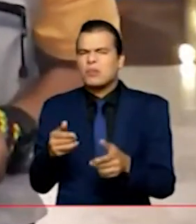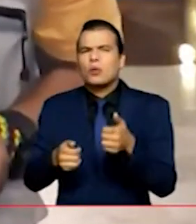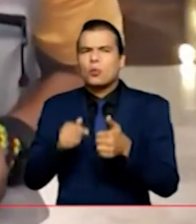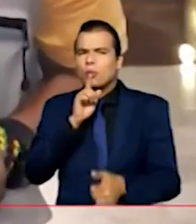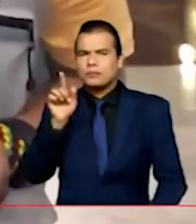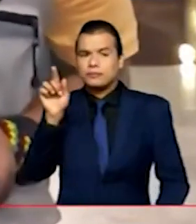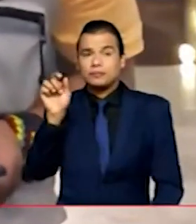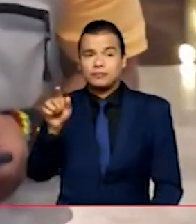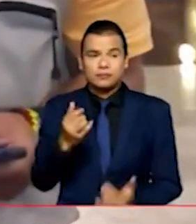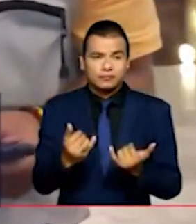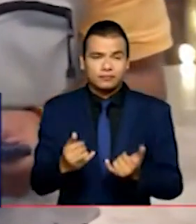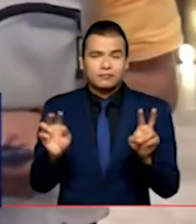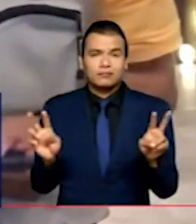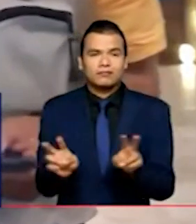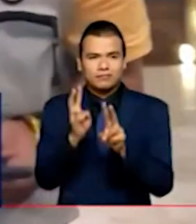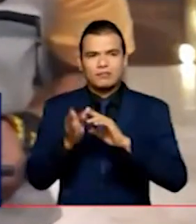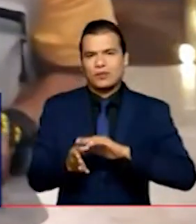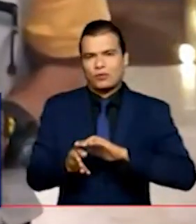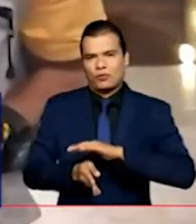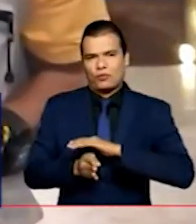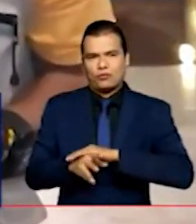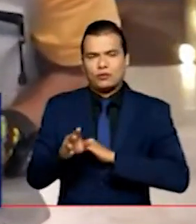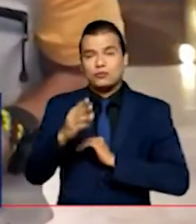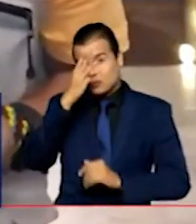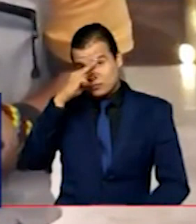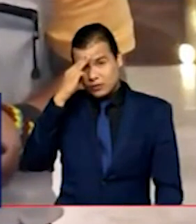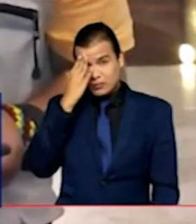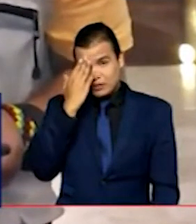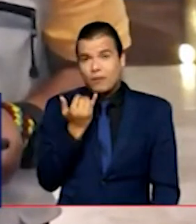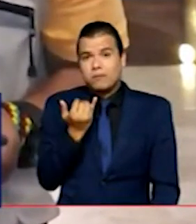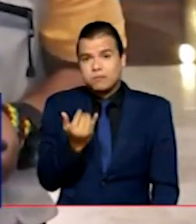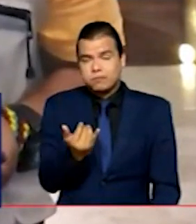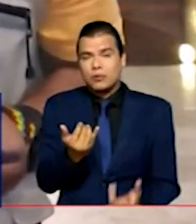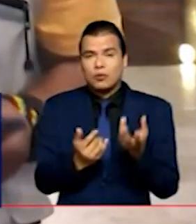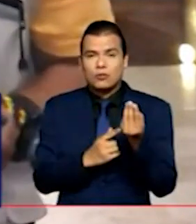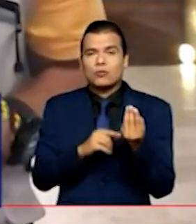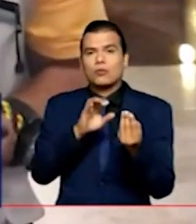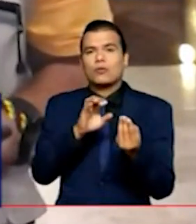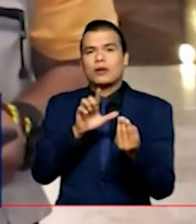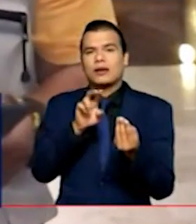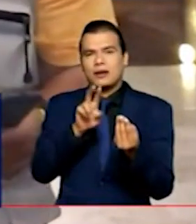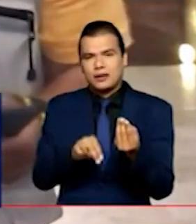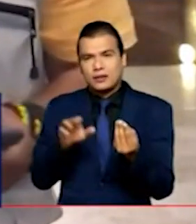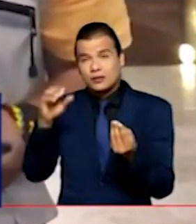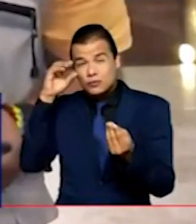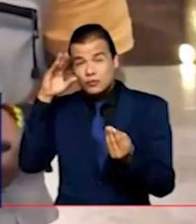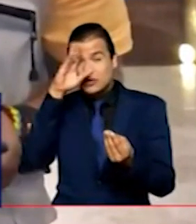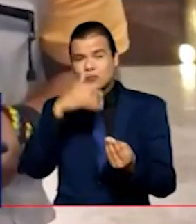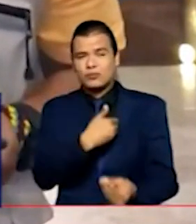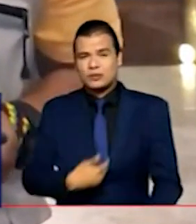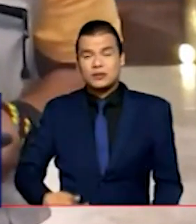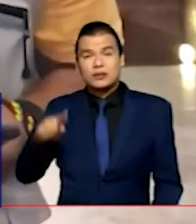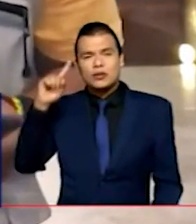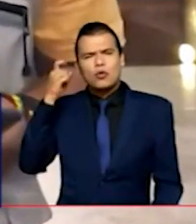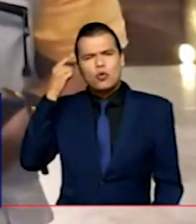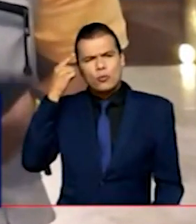Buenas noches, regresamos a México, sede de los diálogos de paz entre la guerrilla del ELN y el gobierno de Colombia del presidente Gustavo Petro. Llegó la